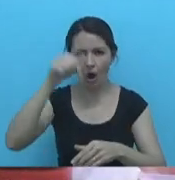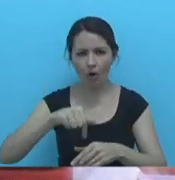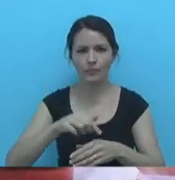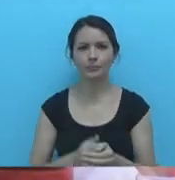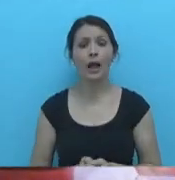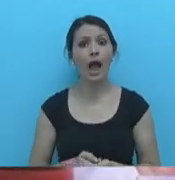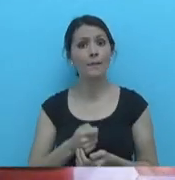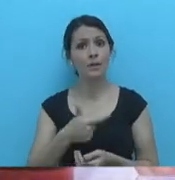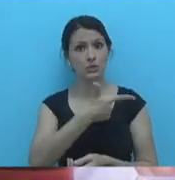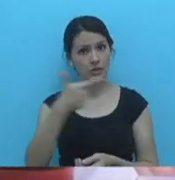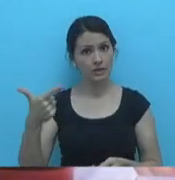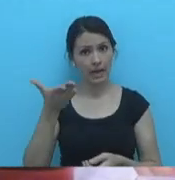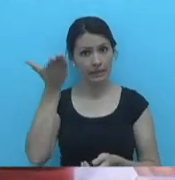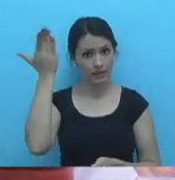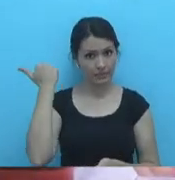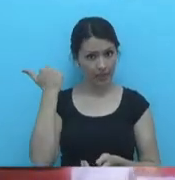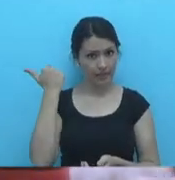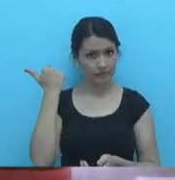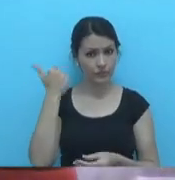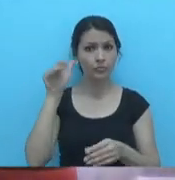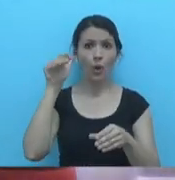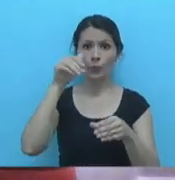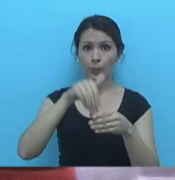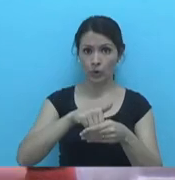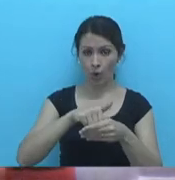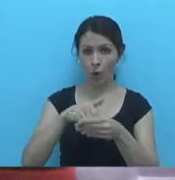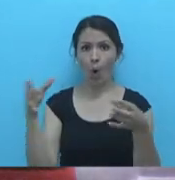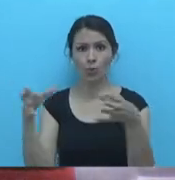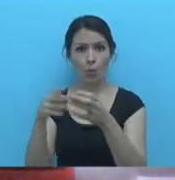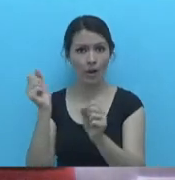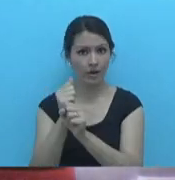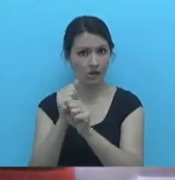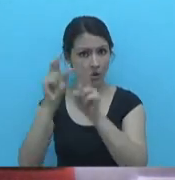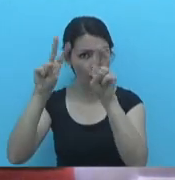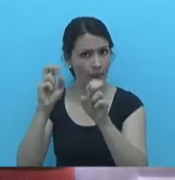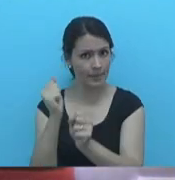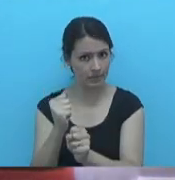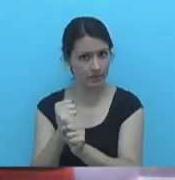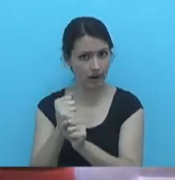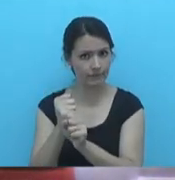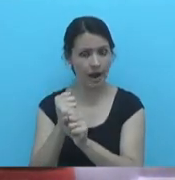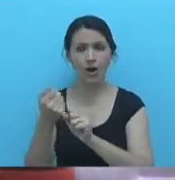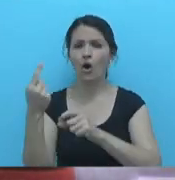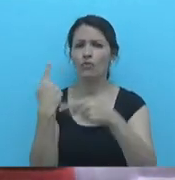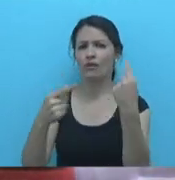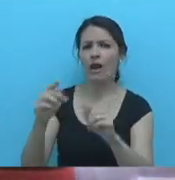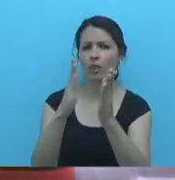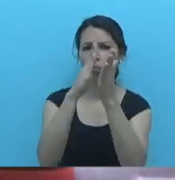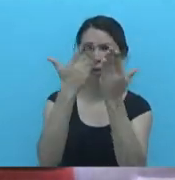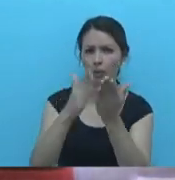pasada se votó un dictamen de la Comisión de Laborales que incorporó distintos expedientes sobre la